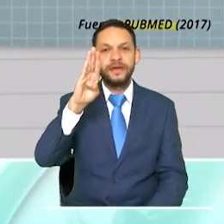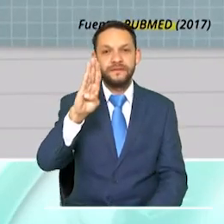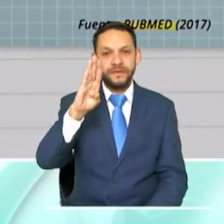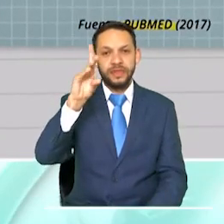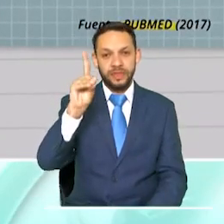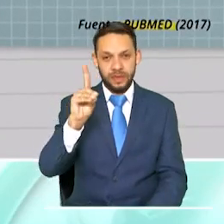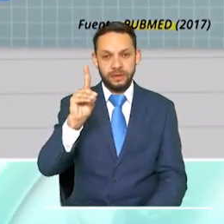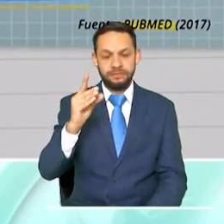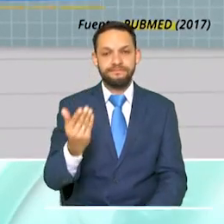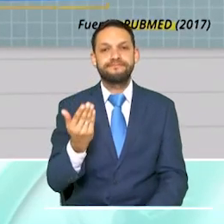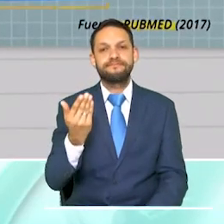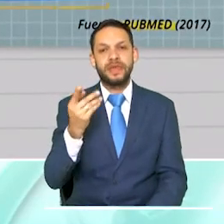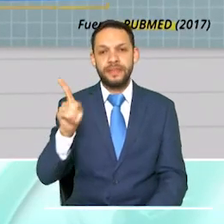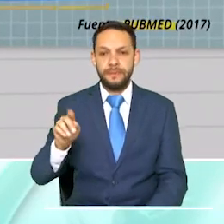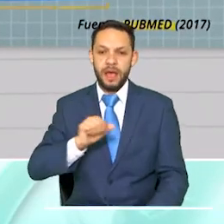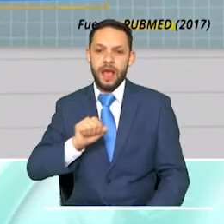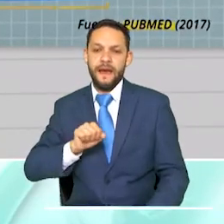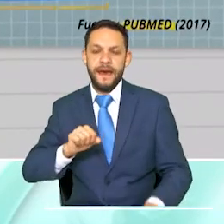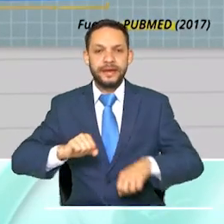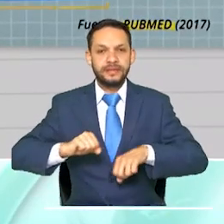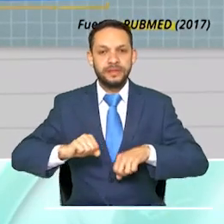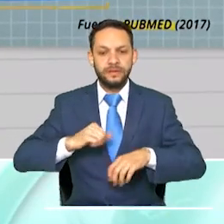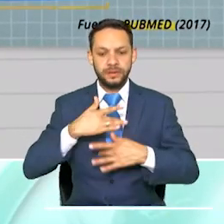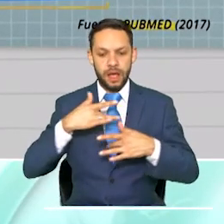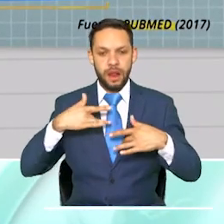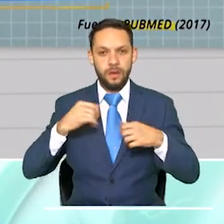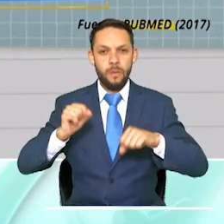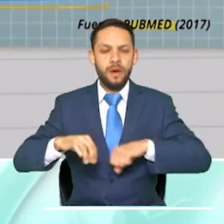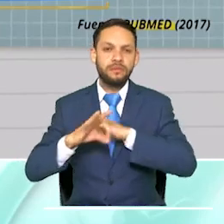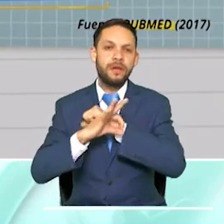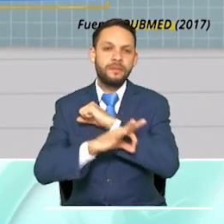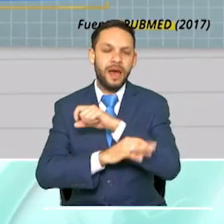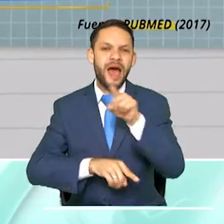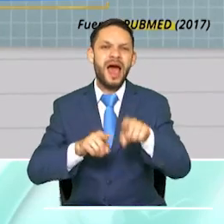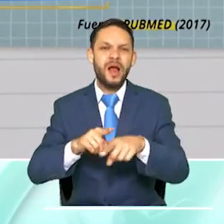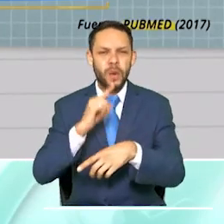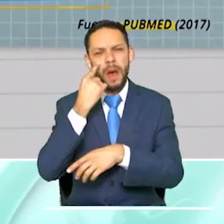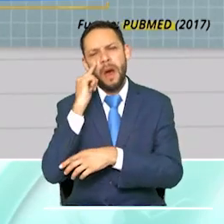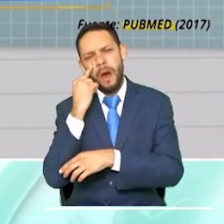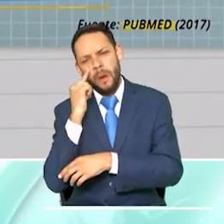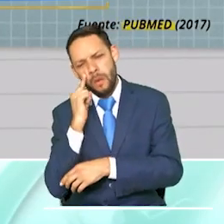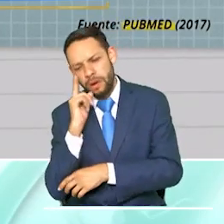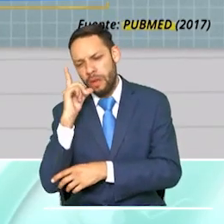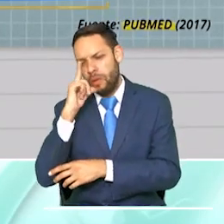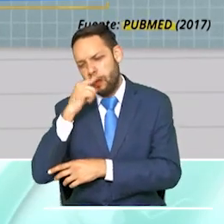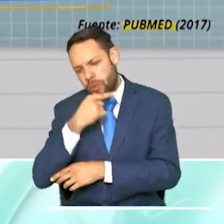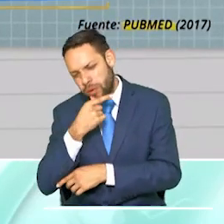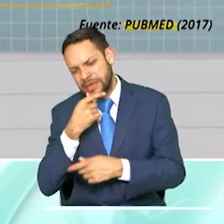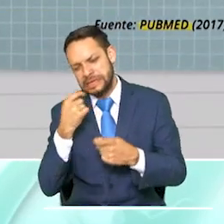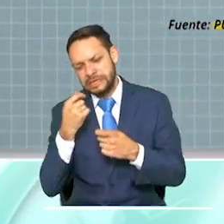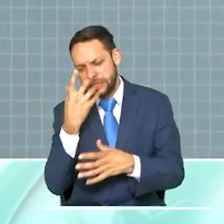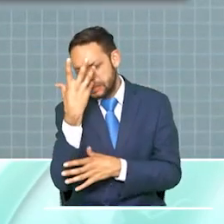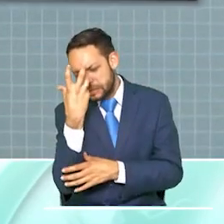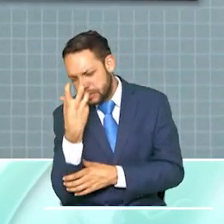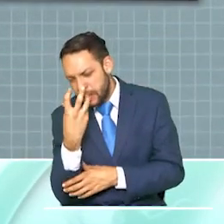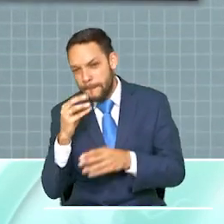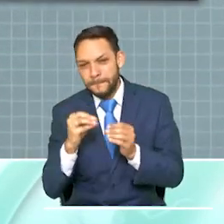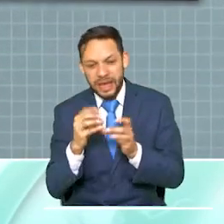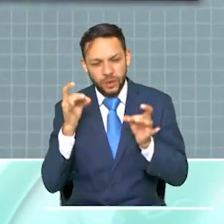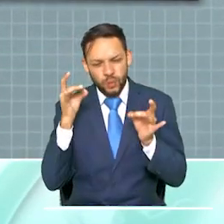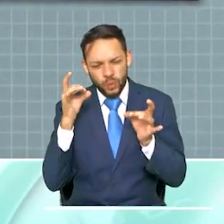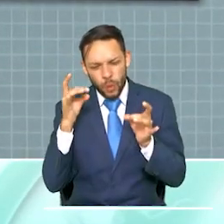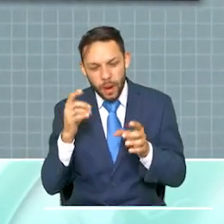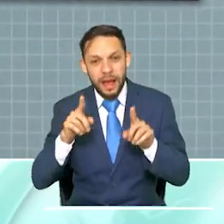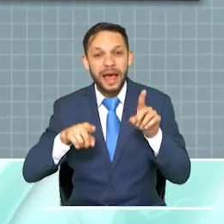actividad completamente terapéutica, como coadyuvante en el manejo del dolor, la epilepsia,